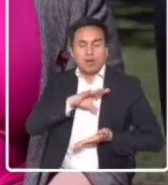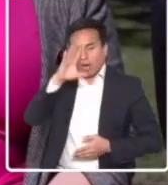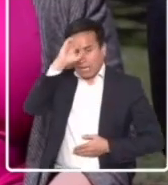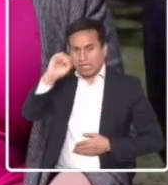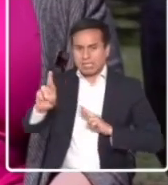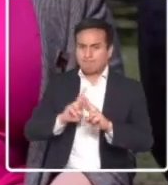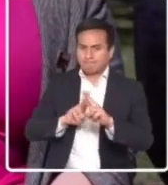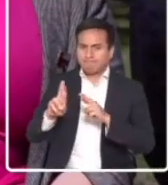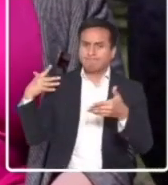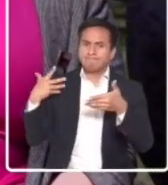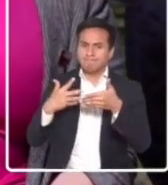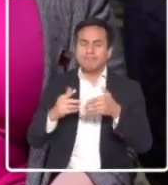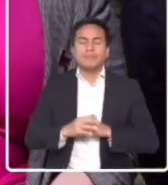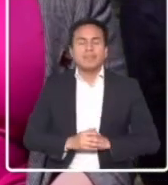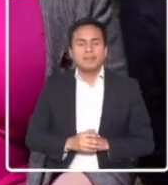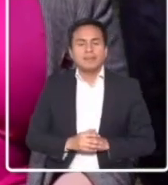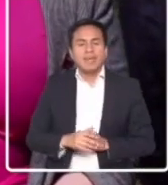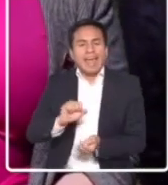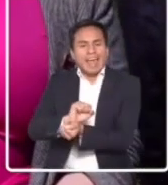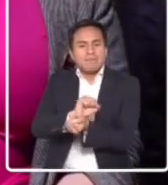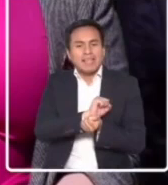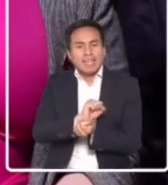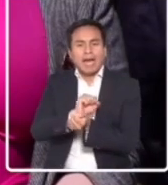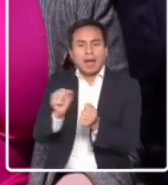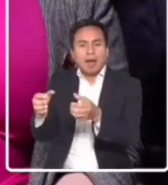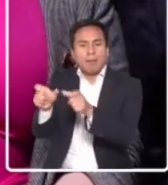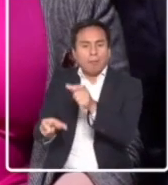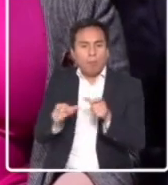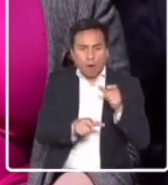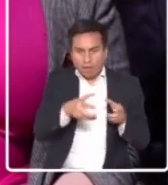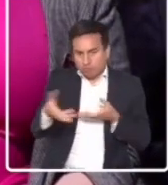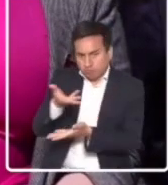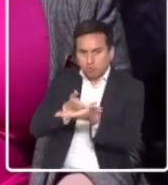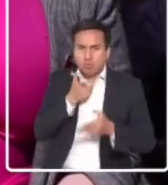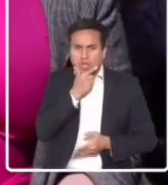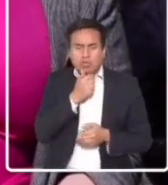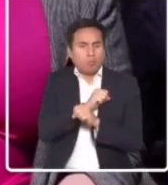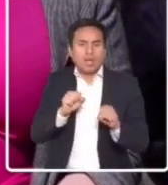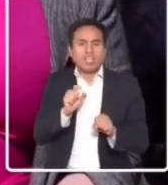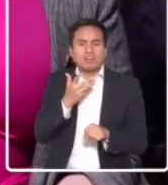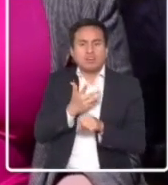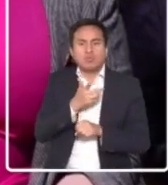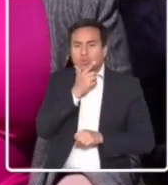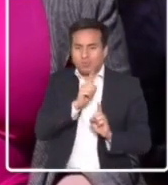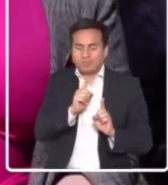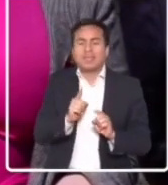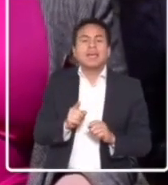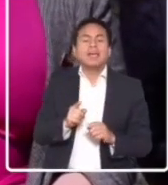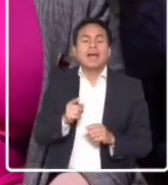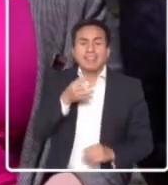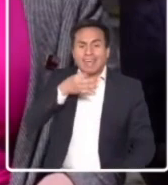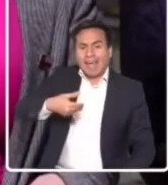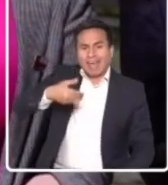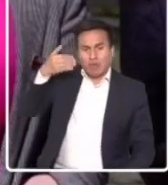Argentina. Y es que la hermandad de nuestros pueblos no está en duda ni puede estar en duda. Y como lo he dicho